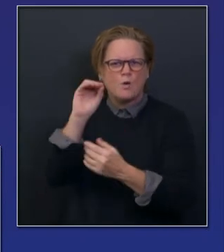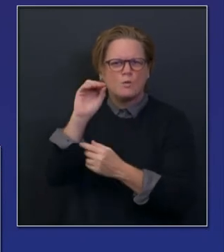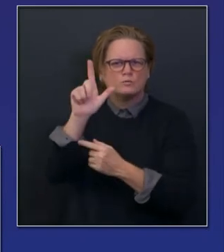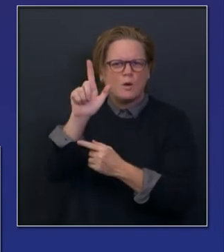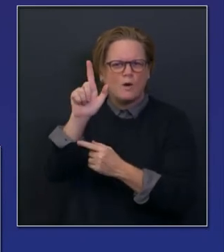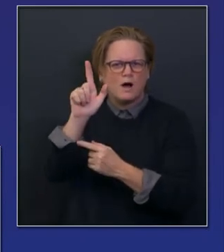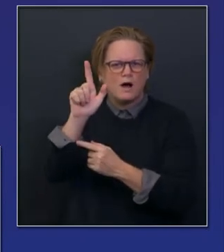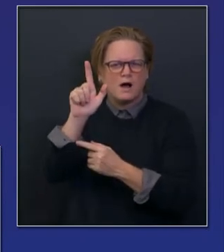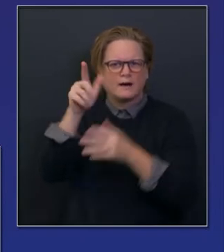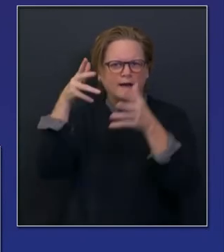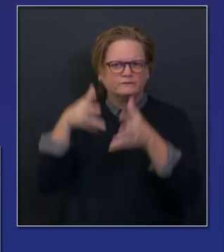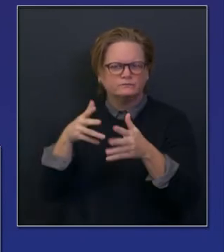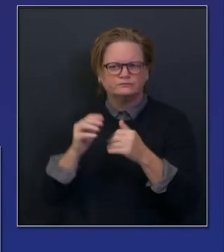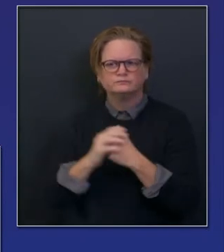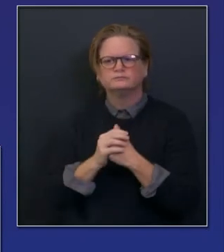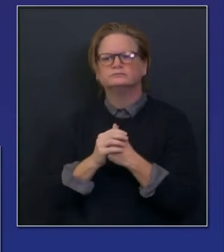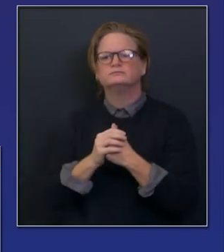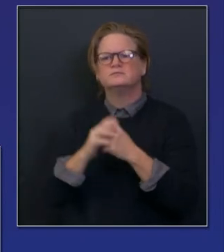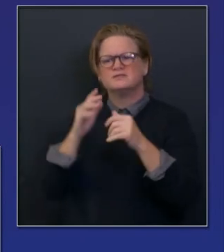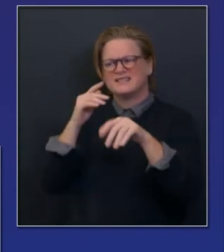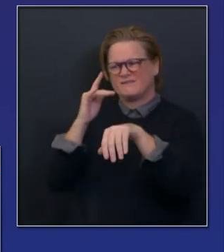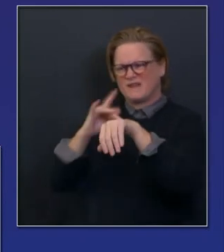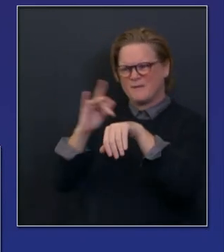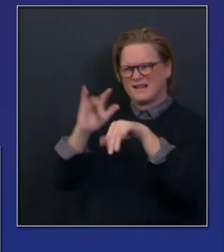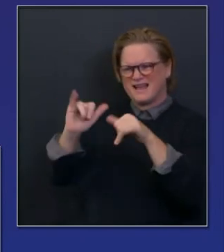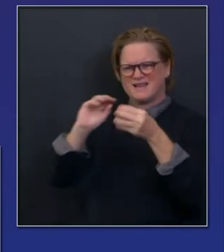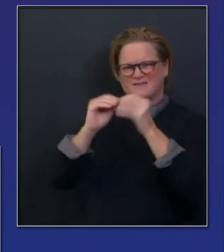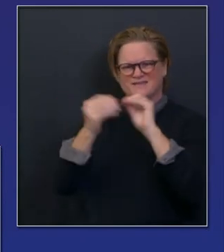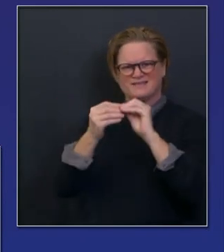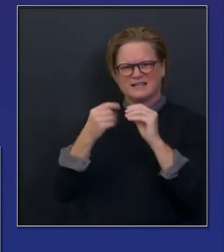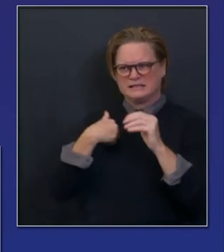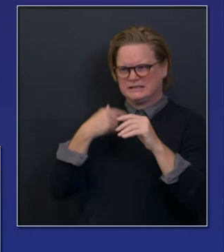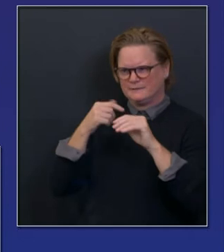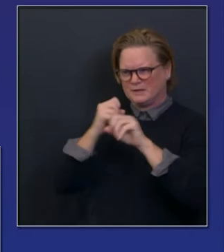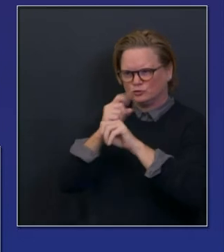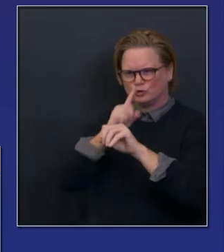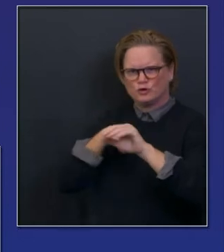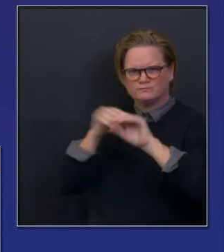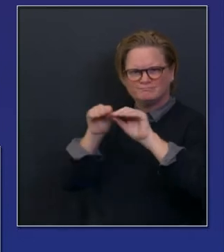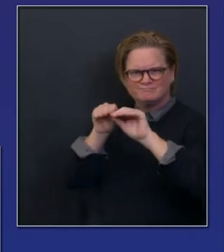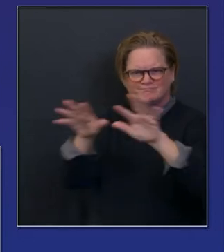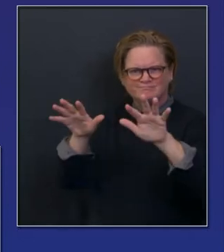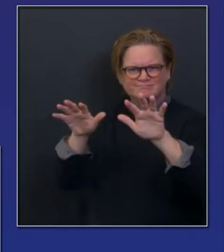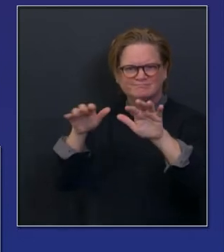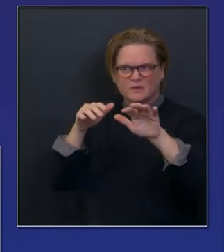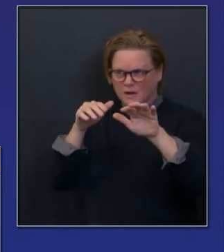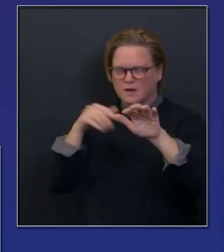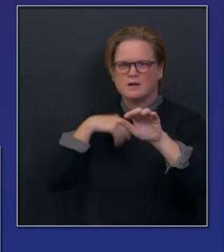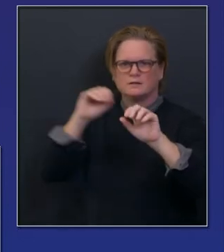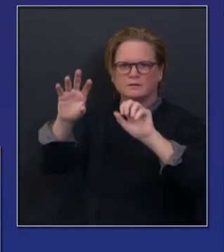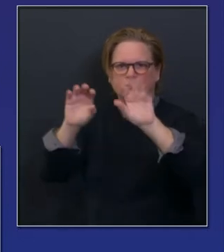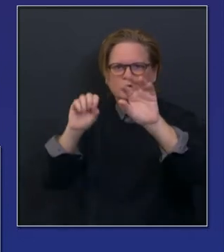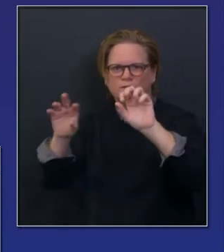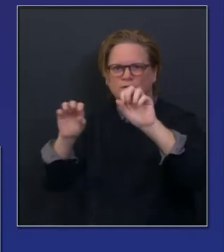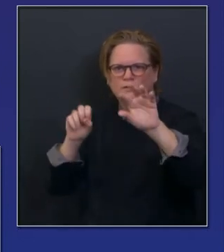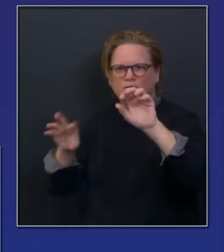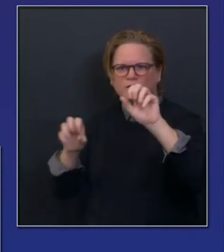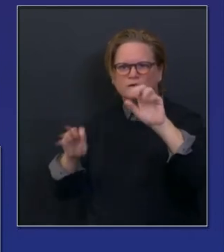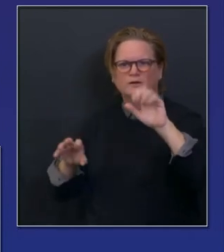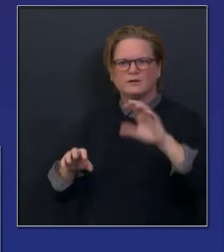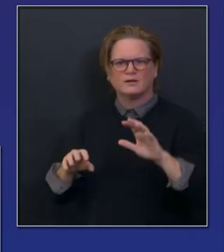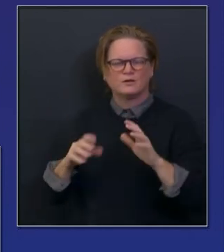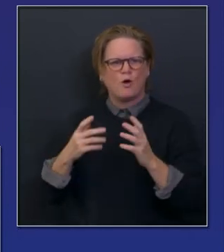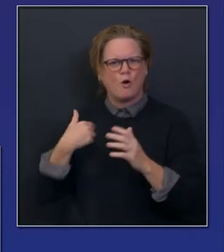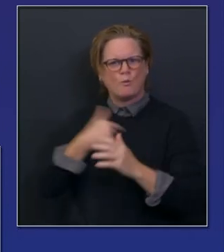es fundamental para una unidad de cuidados intensivos. Tenemos 14.021 disponibles en el